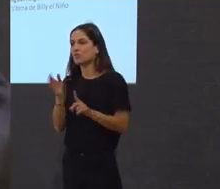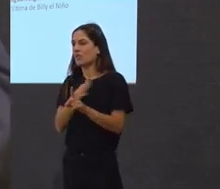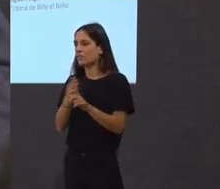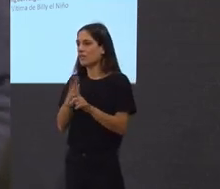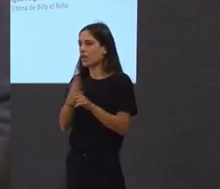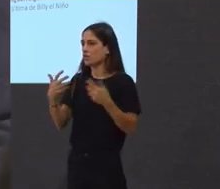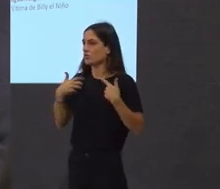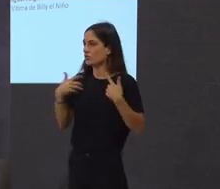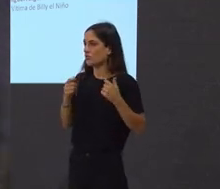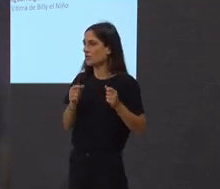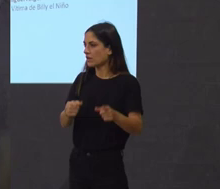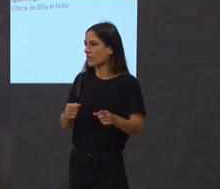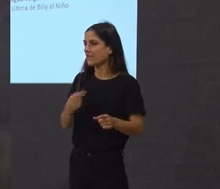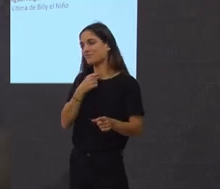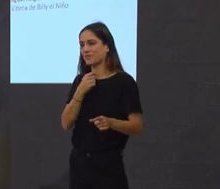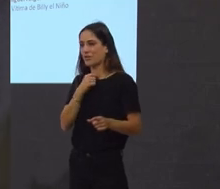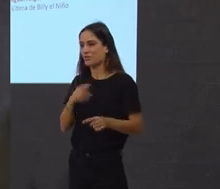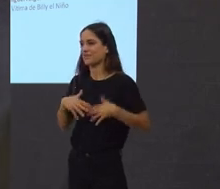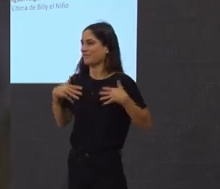torturando entonces